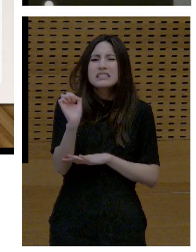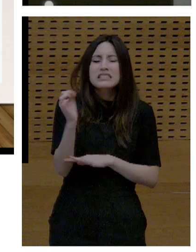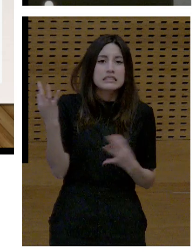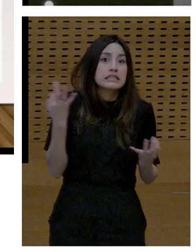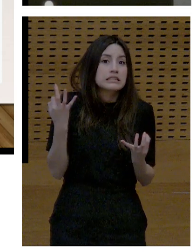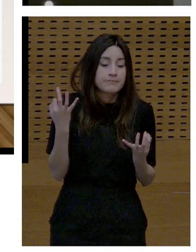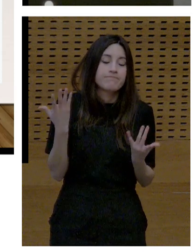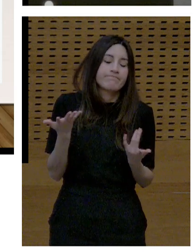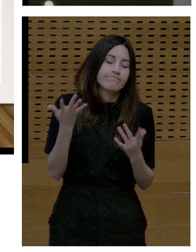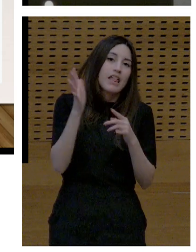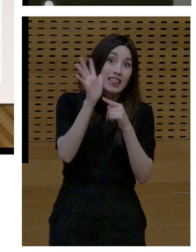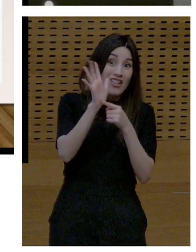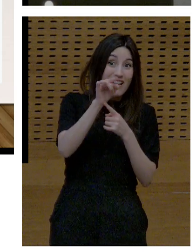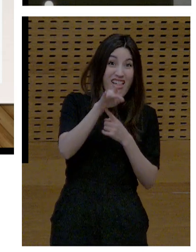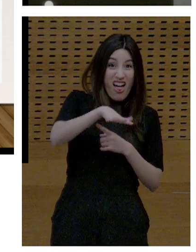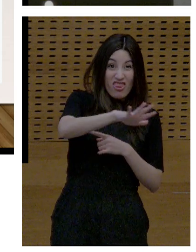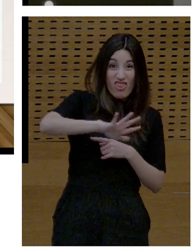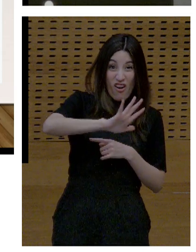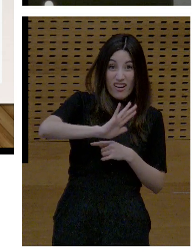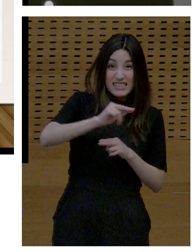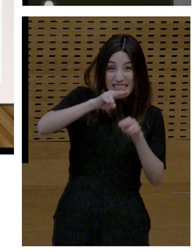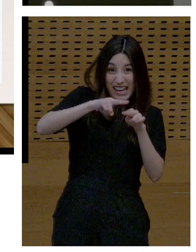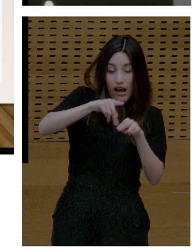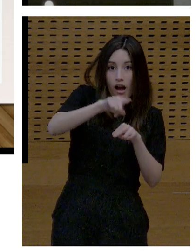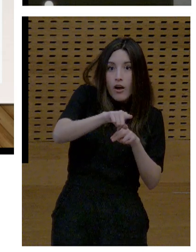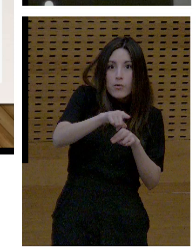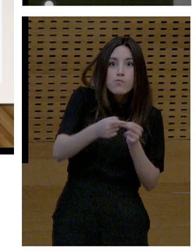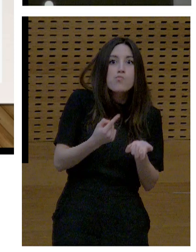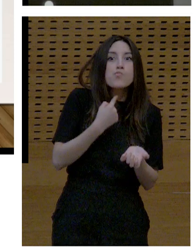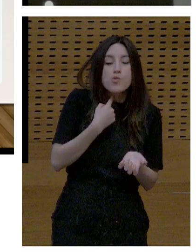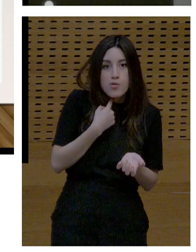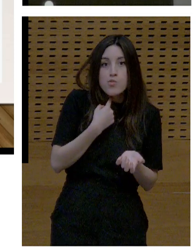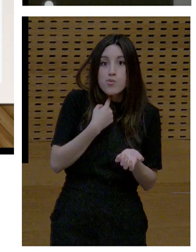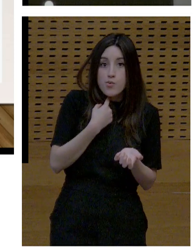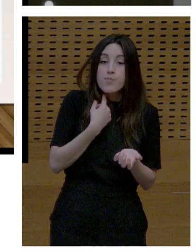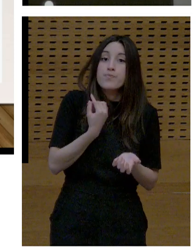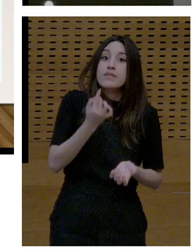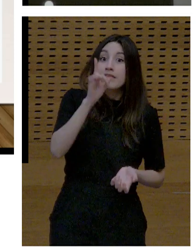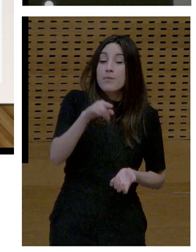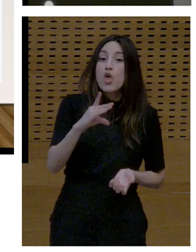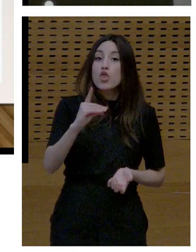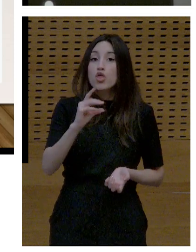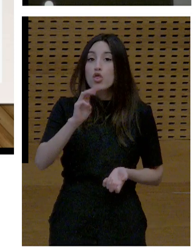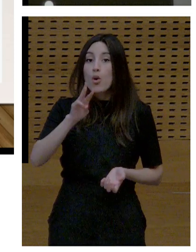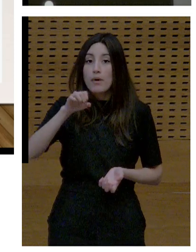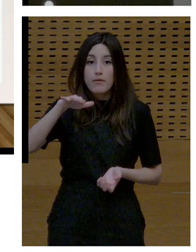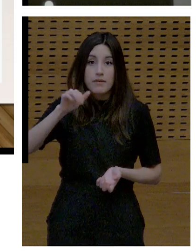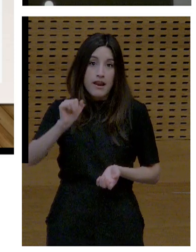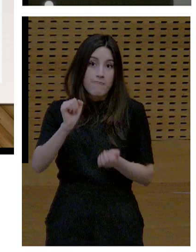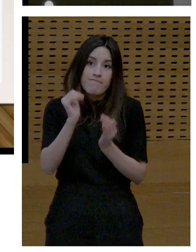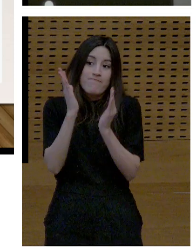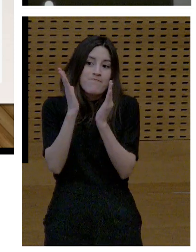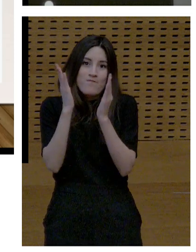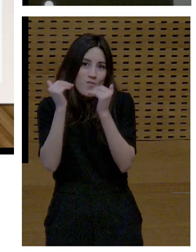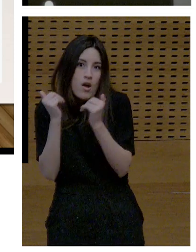pierden neuronas de esa zona de la sustancia negra y hay una falta de dopamina en esta parte profunda del cerebro.